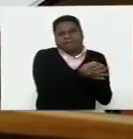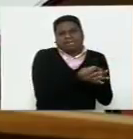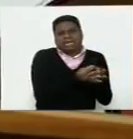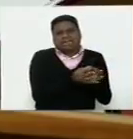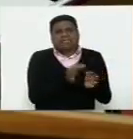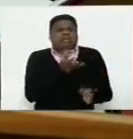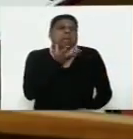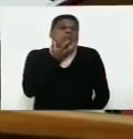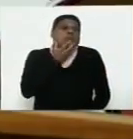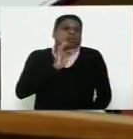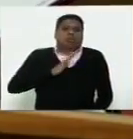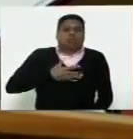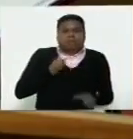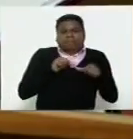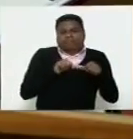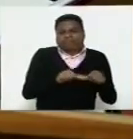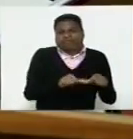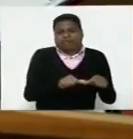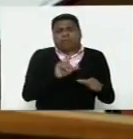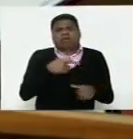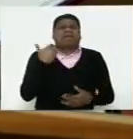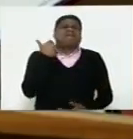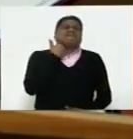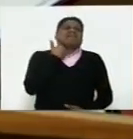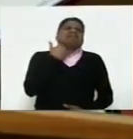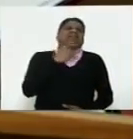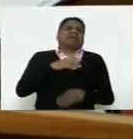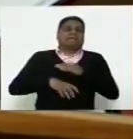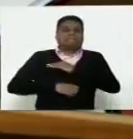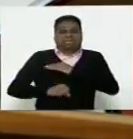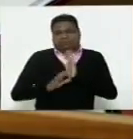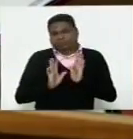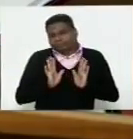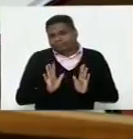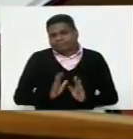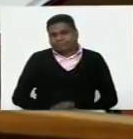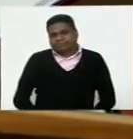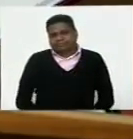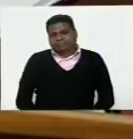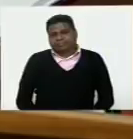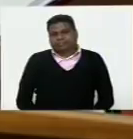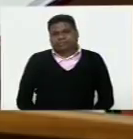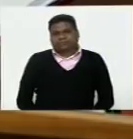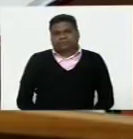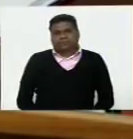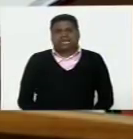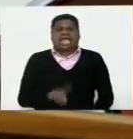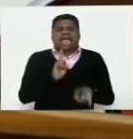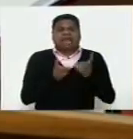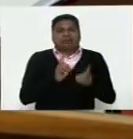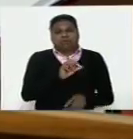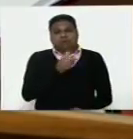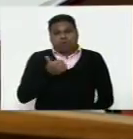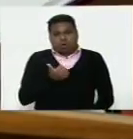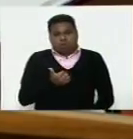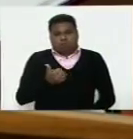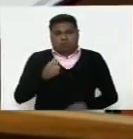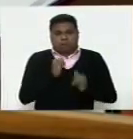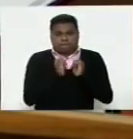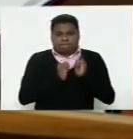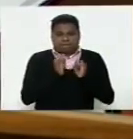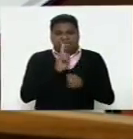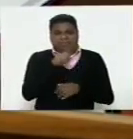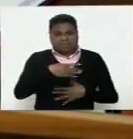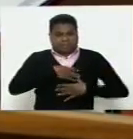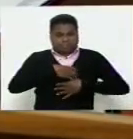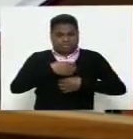pueda estar presente por su condición de salud u otra causa. En los casos que los recién nacidos y las recién nacidas por razones de